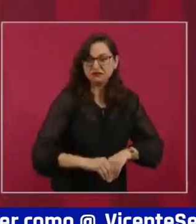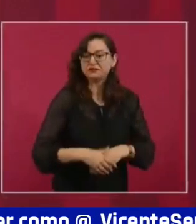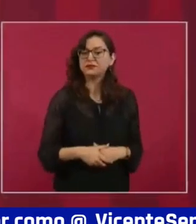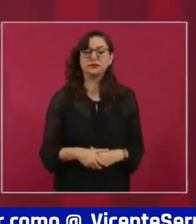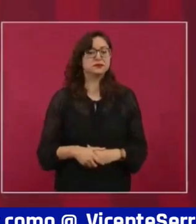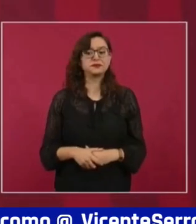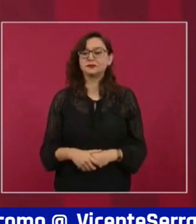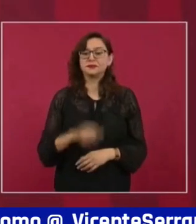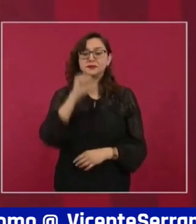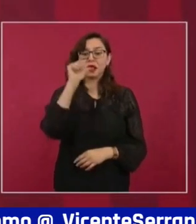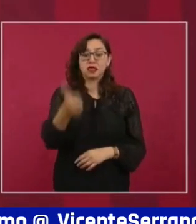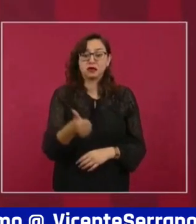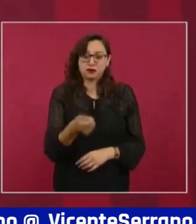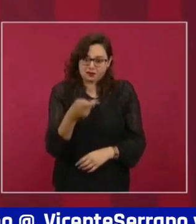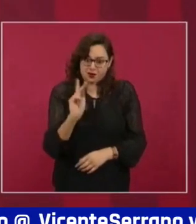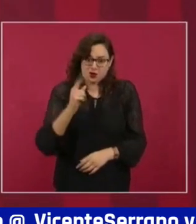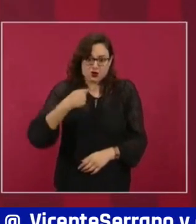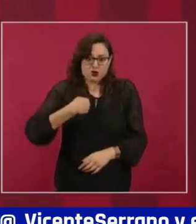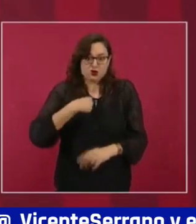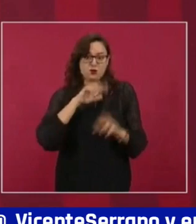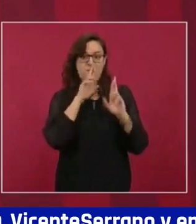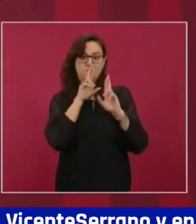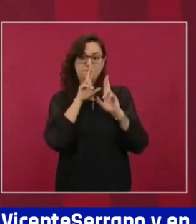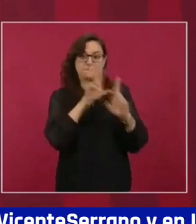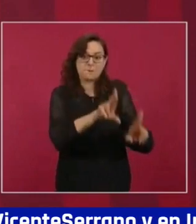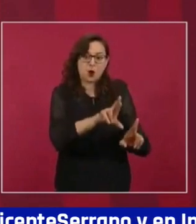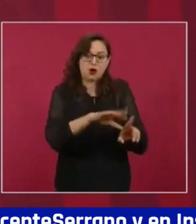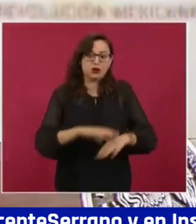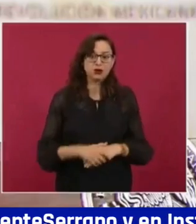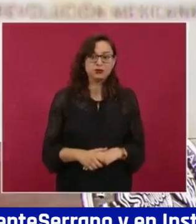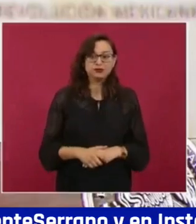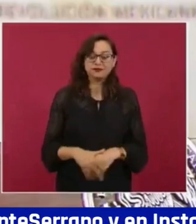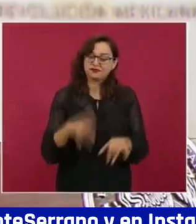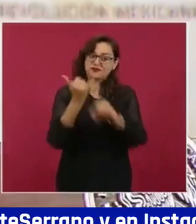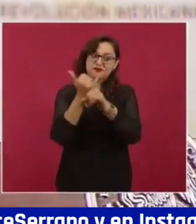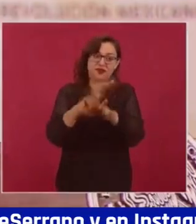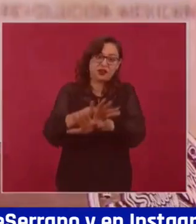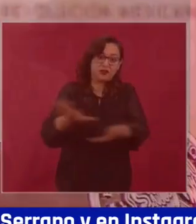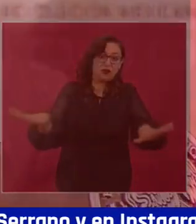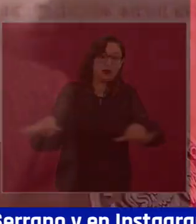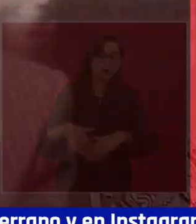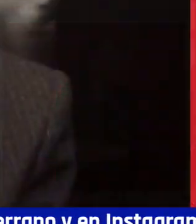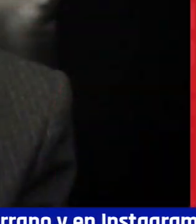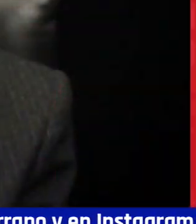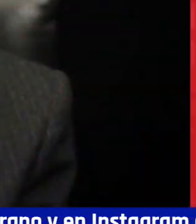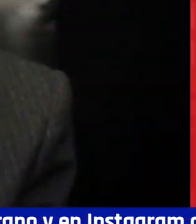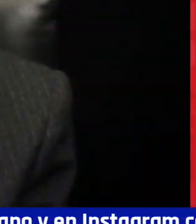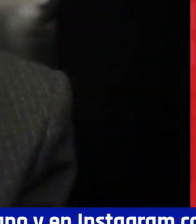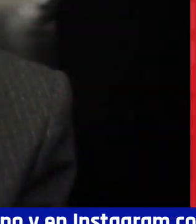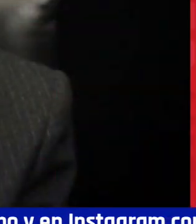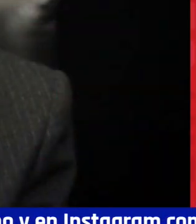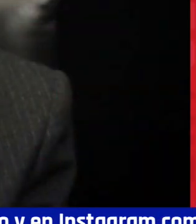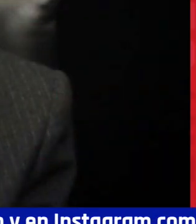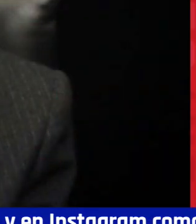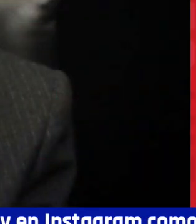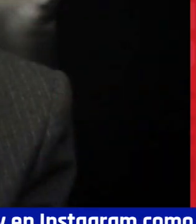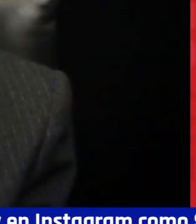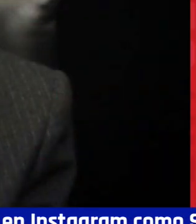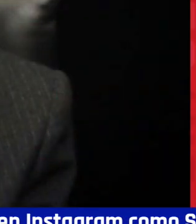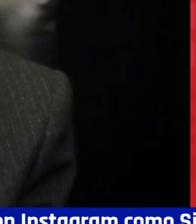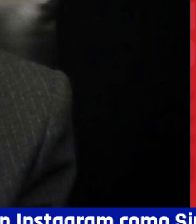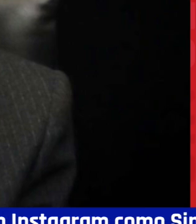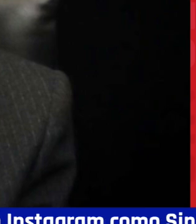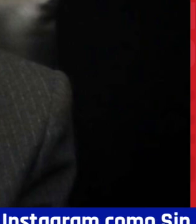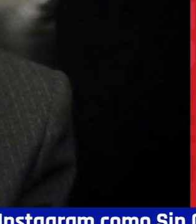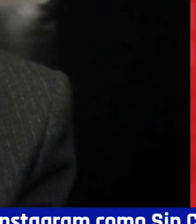de la cuñada de Alejandro Gertz Manero, a la que es que esto está durísimo, también se habló de eso en la conferencia de prensa mañanera, a la que el